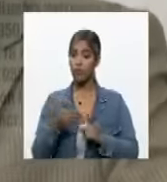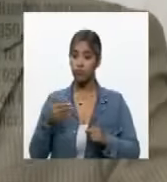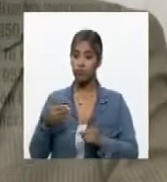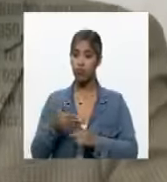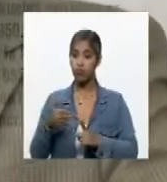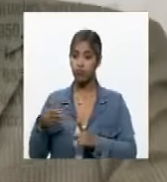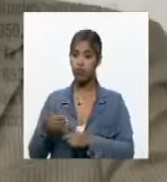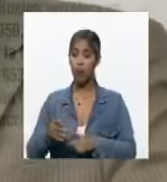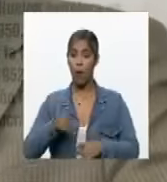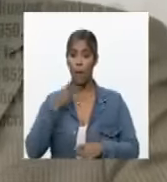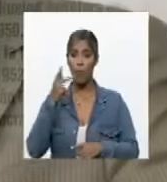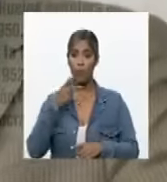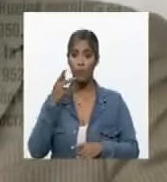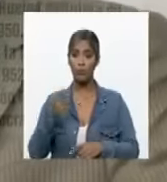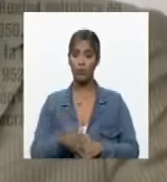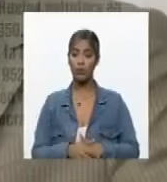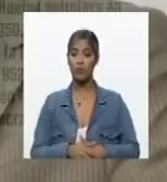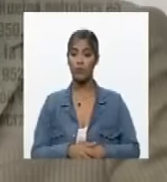política,